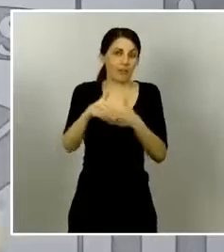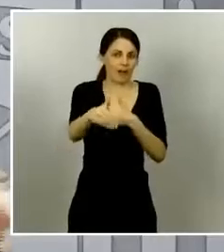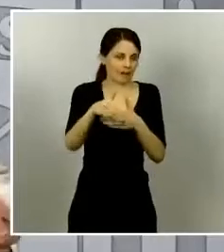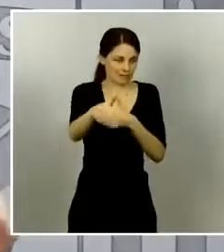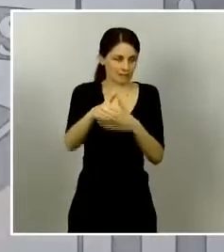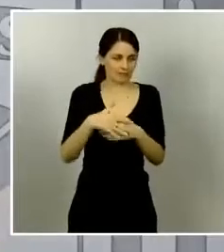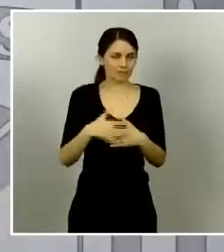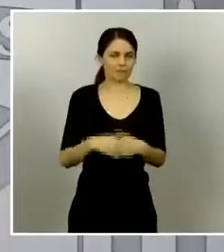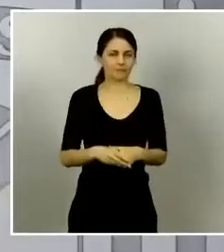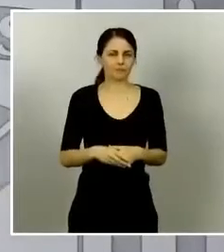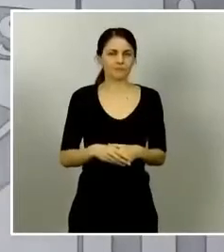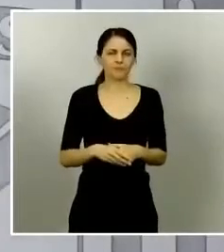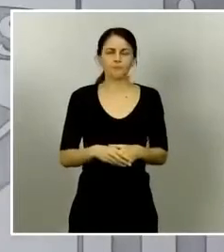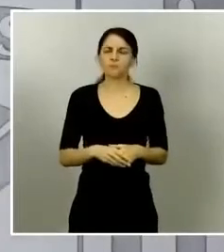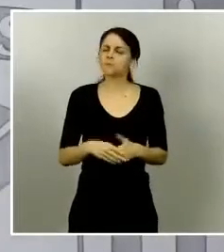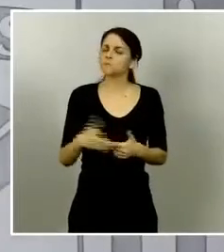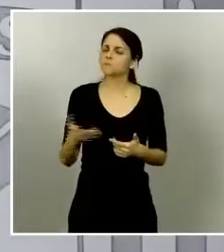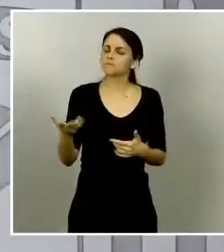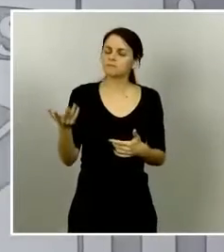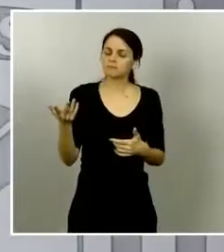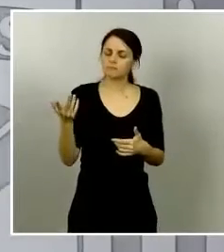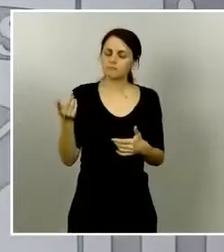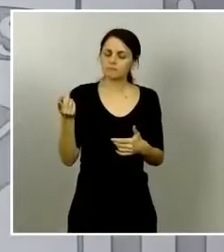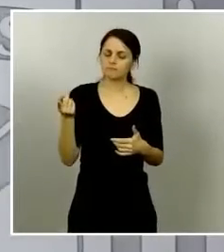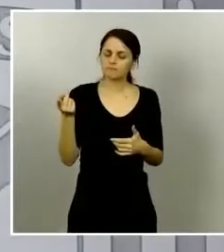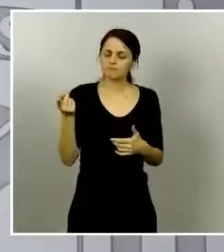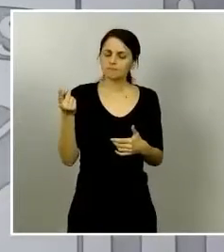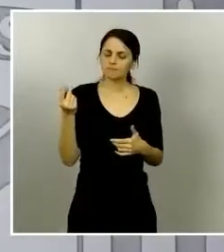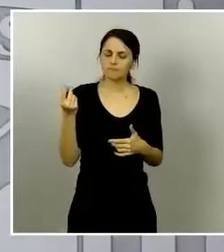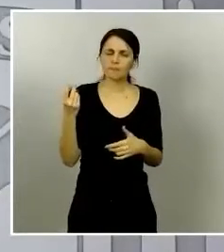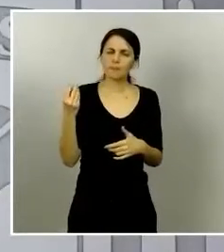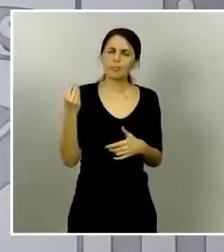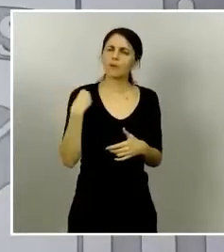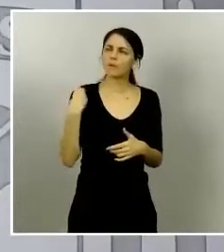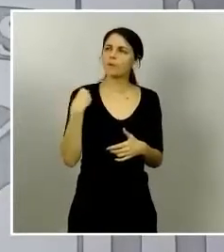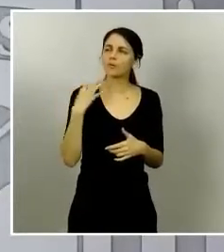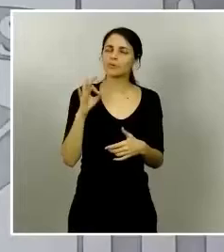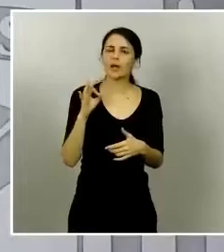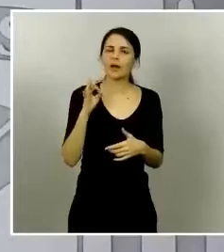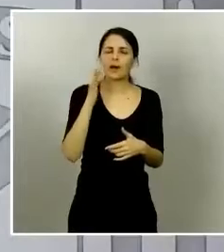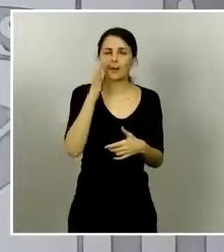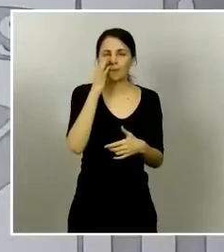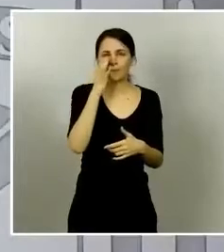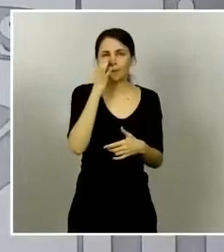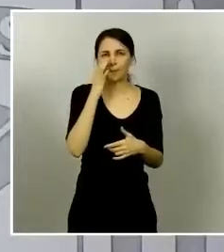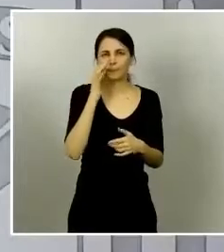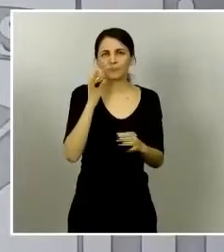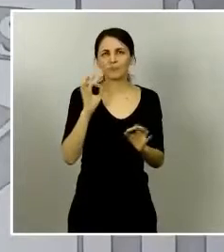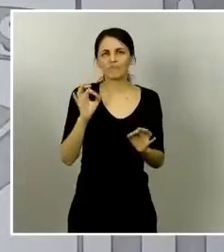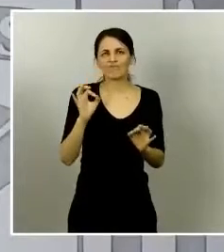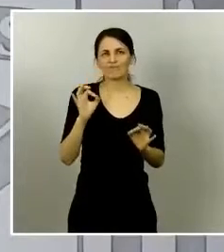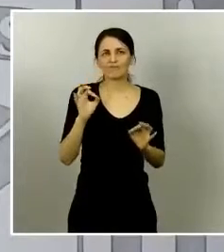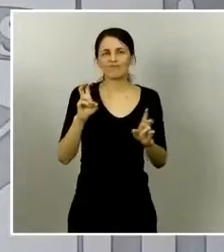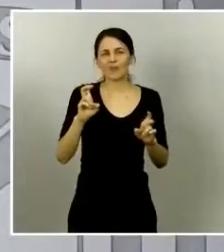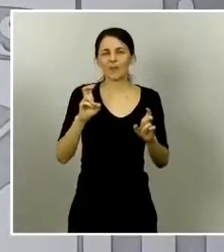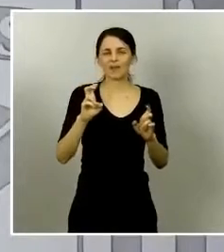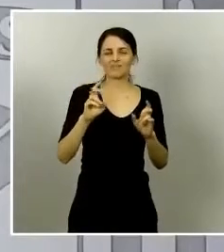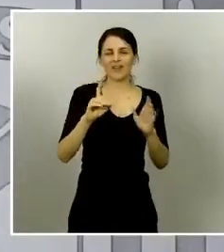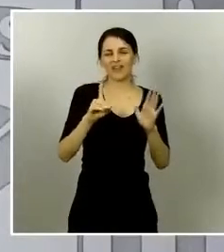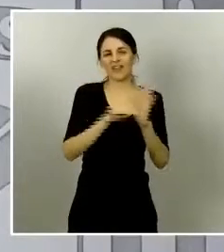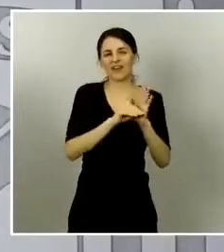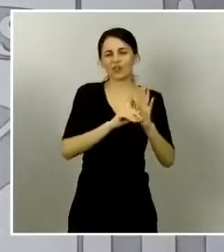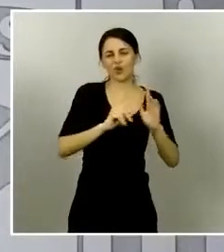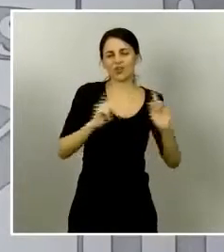o en las próximas semanas. En relación con lo que usted comentaba de la